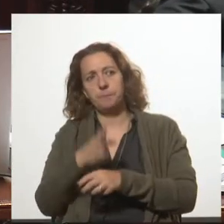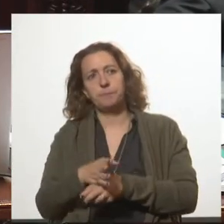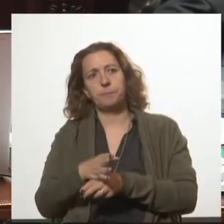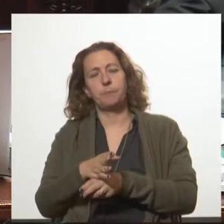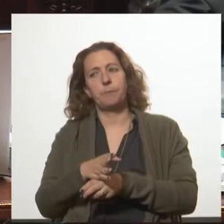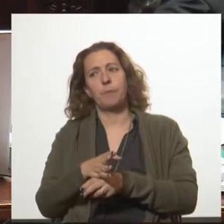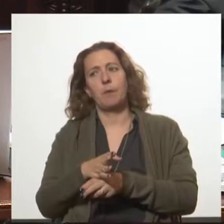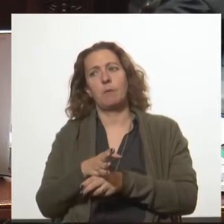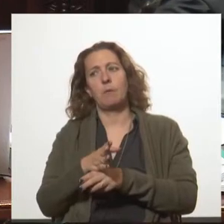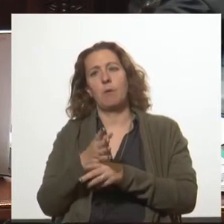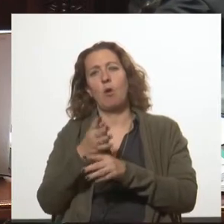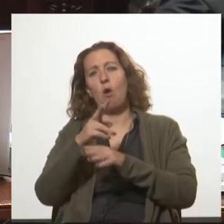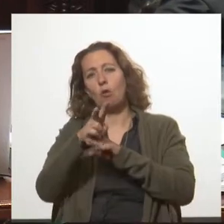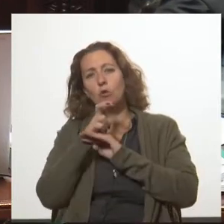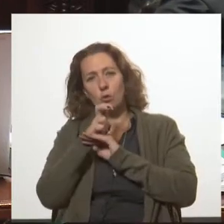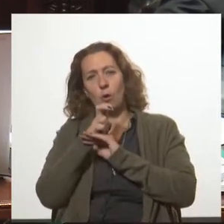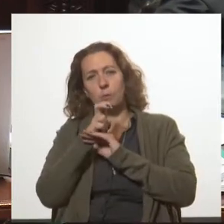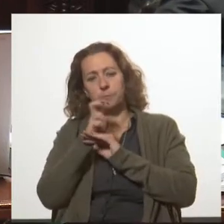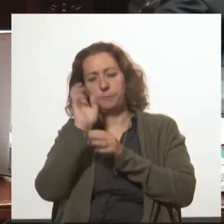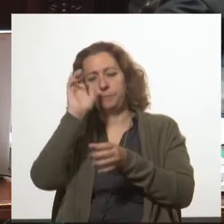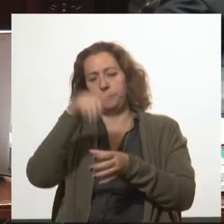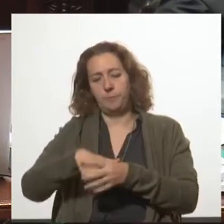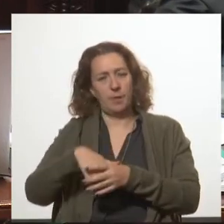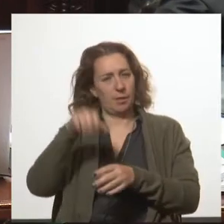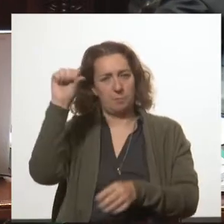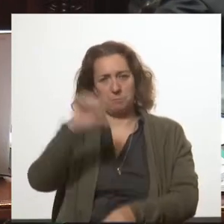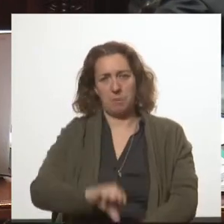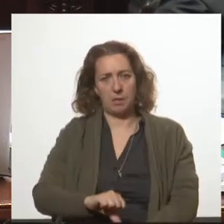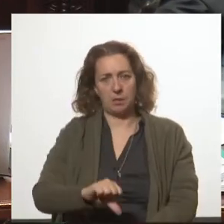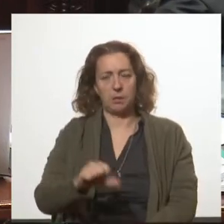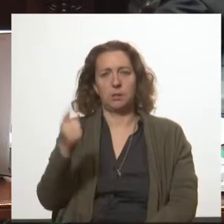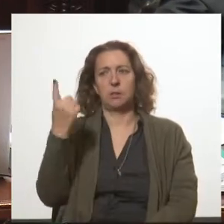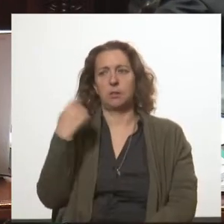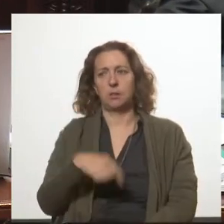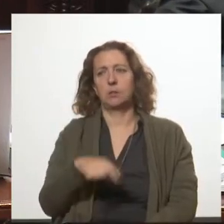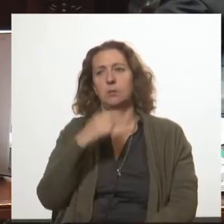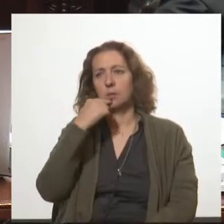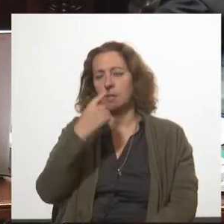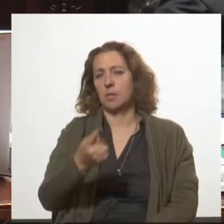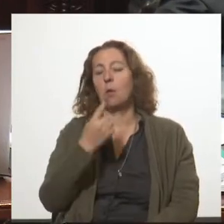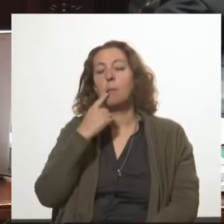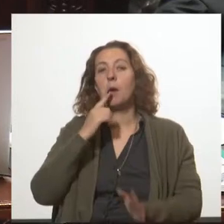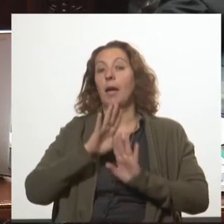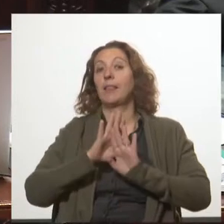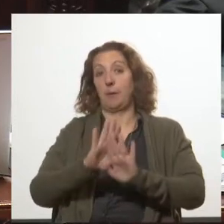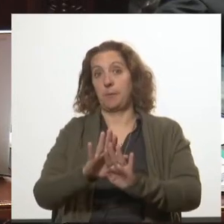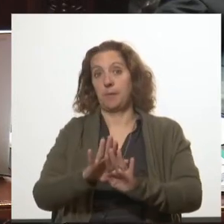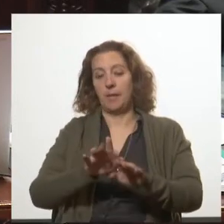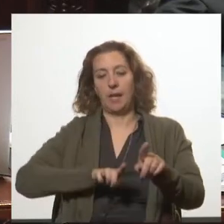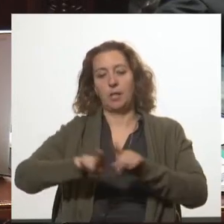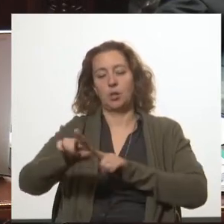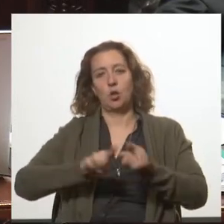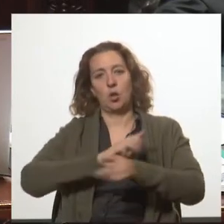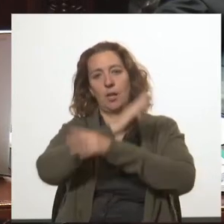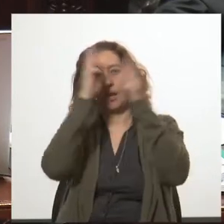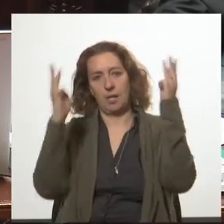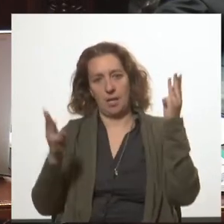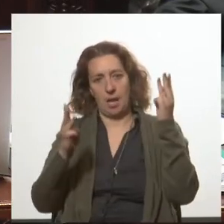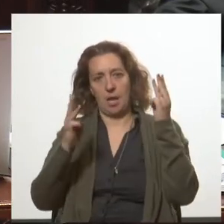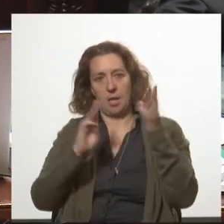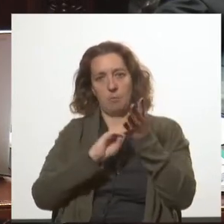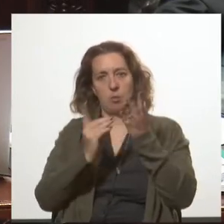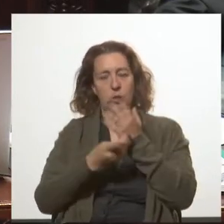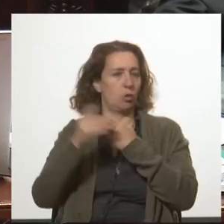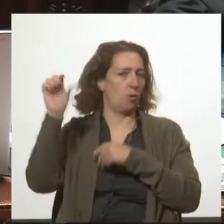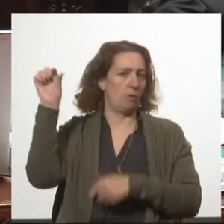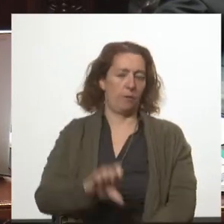defectuoso control interno con lleva a sostener razonable y objetivamente que la gestión general del proyecto ha sido deficiente